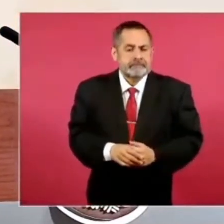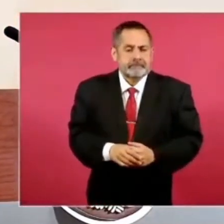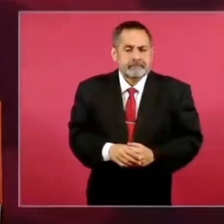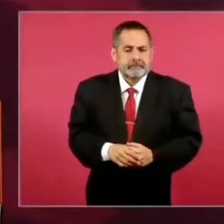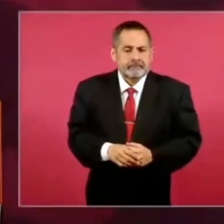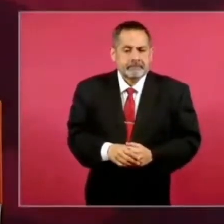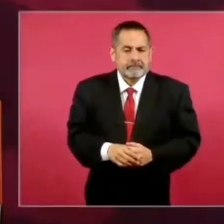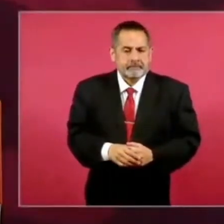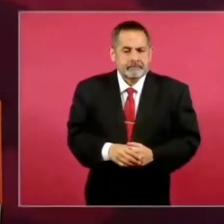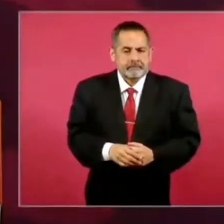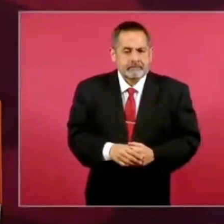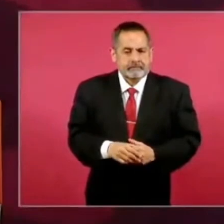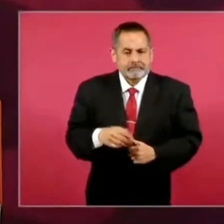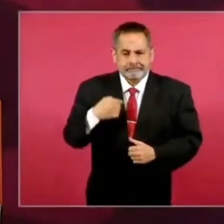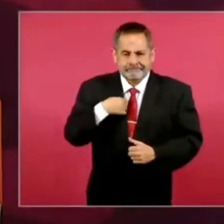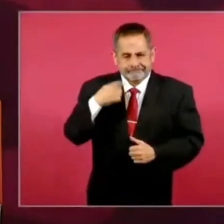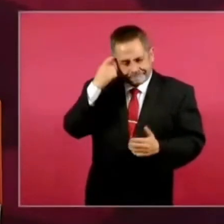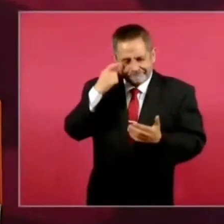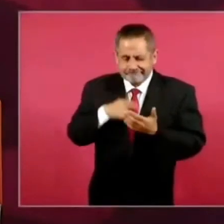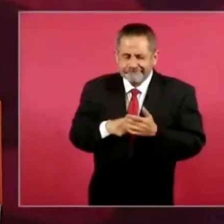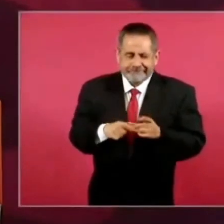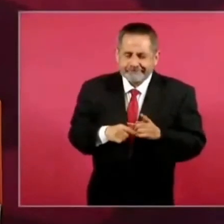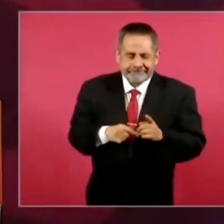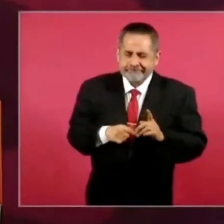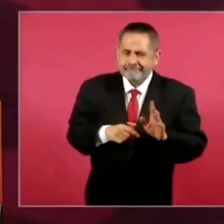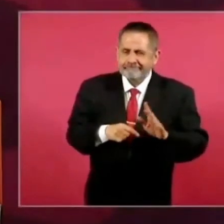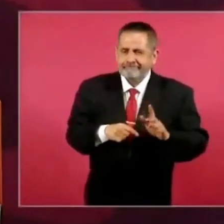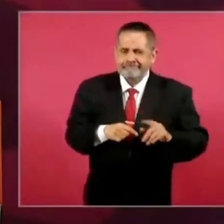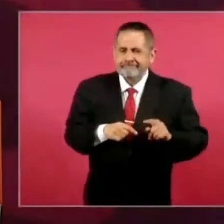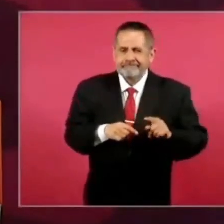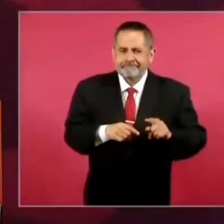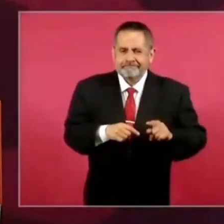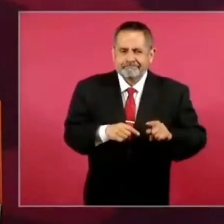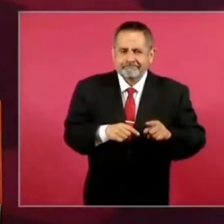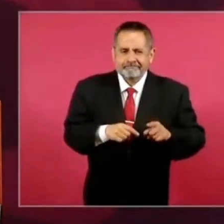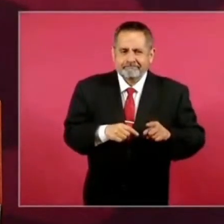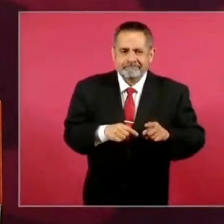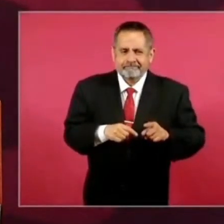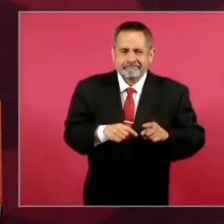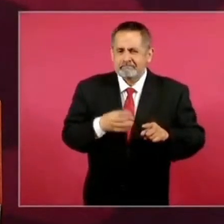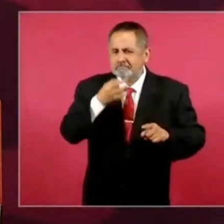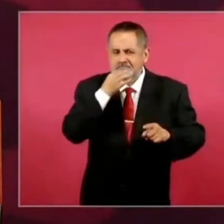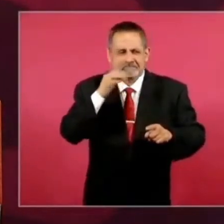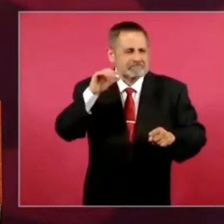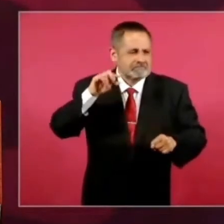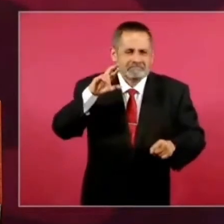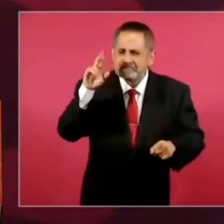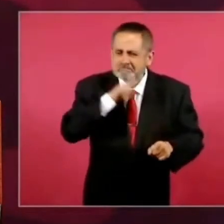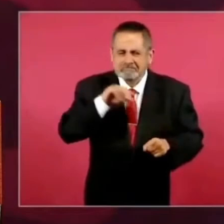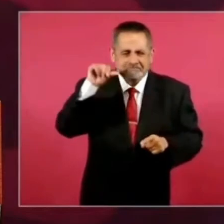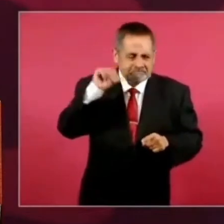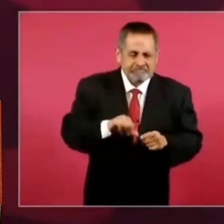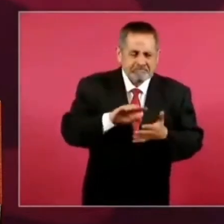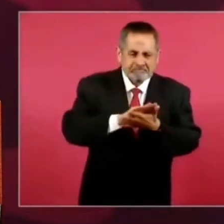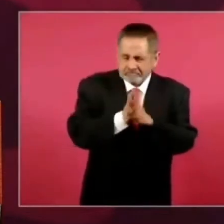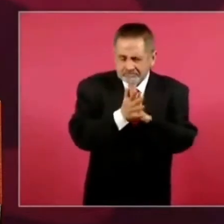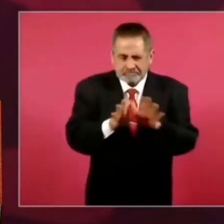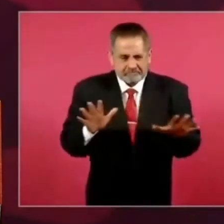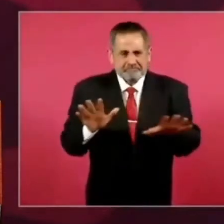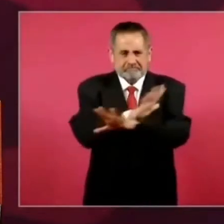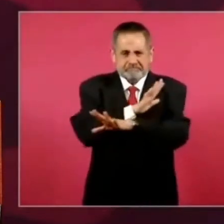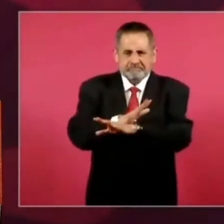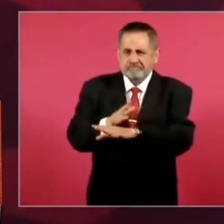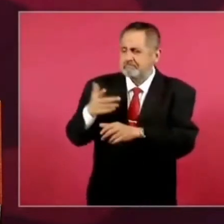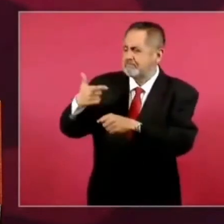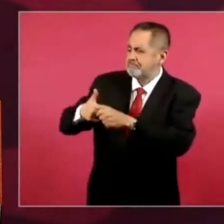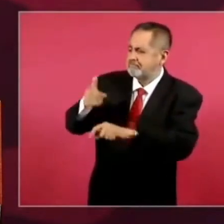porque pues yo no creía de que iba a ser así de la noche a la mañana, que se iba a dejar de